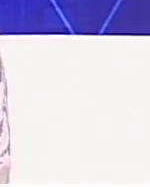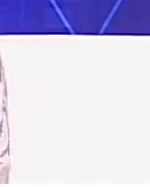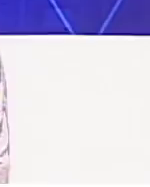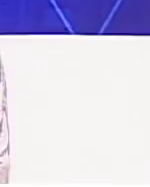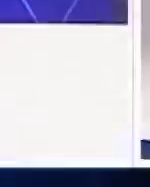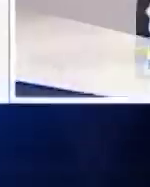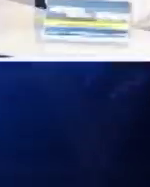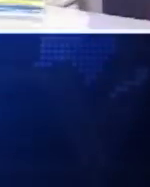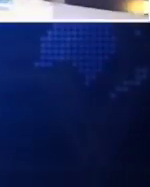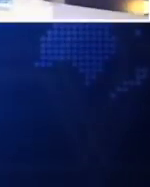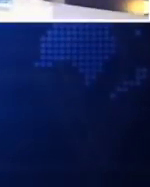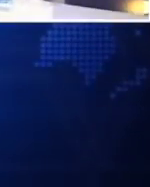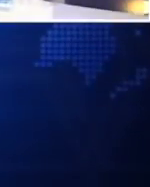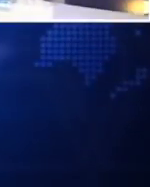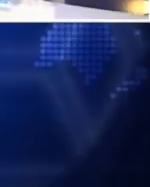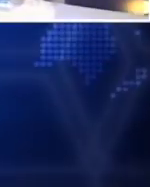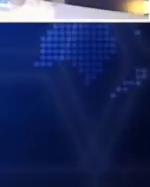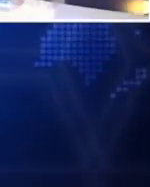tardes.